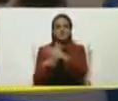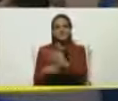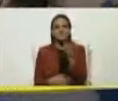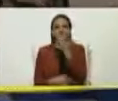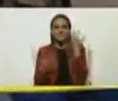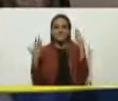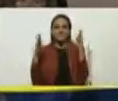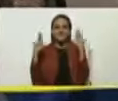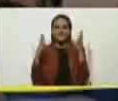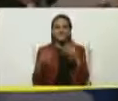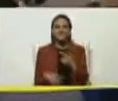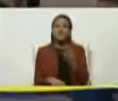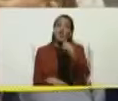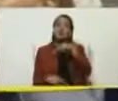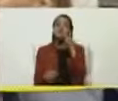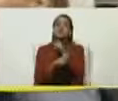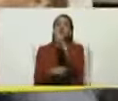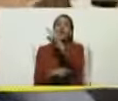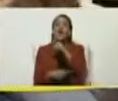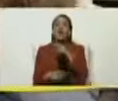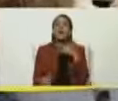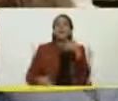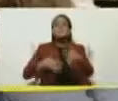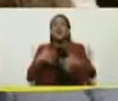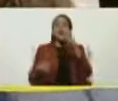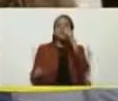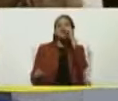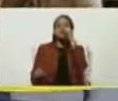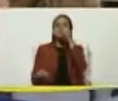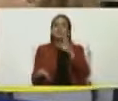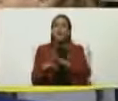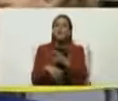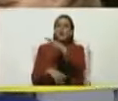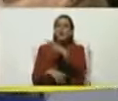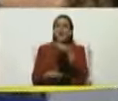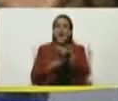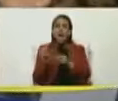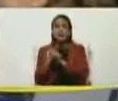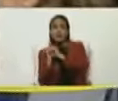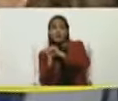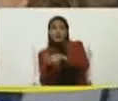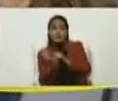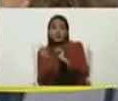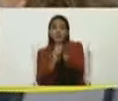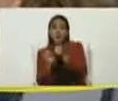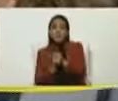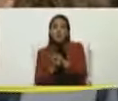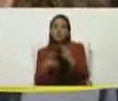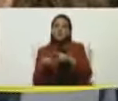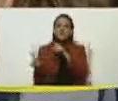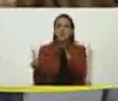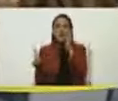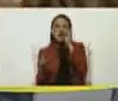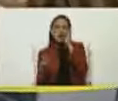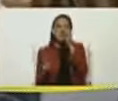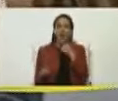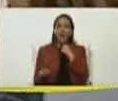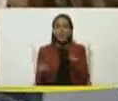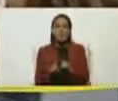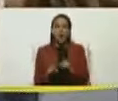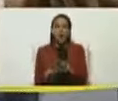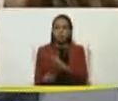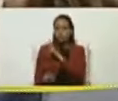El malandro Cifrino, le decía yo, porque él practicaba deporte, Cifrino, y le gustaba la marca,